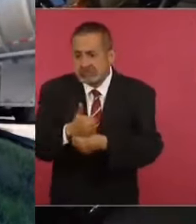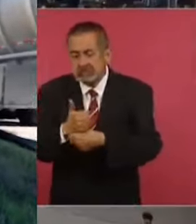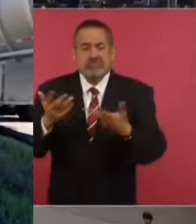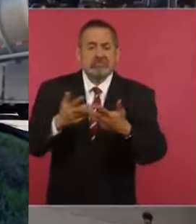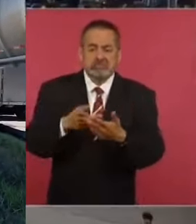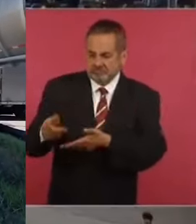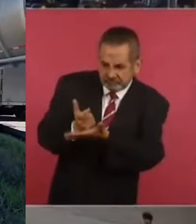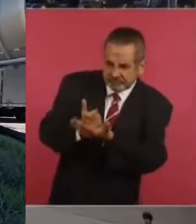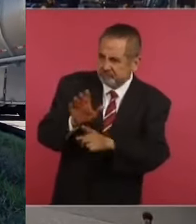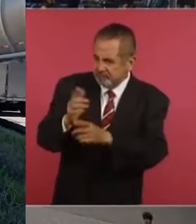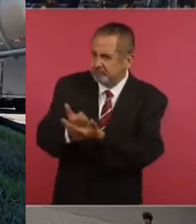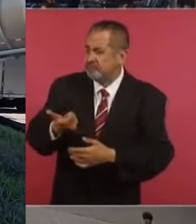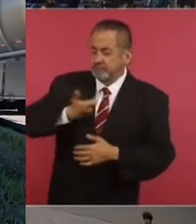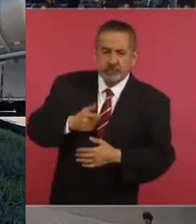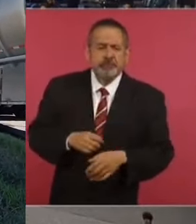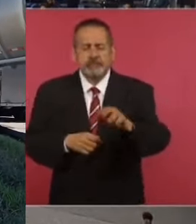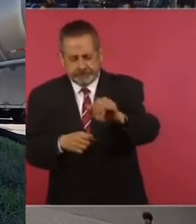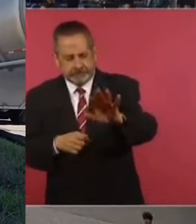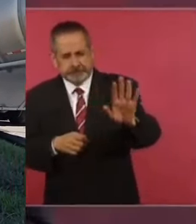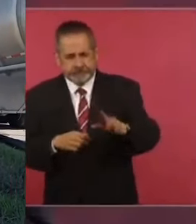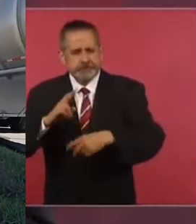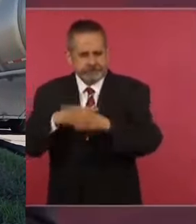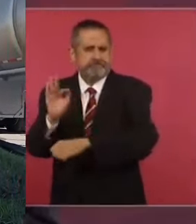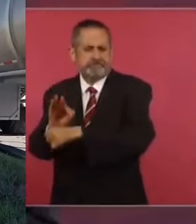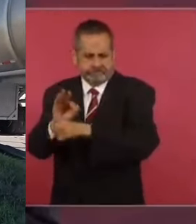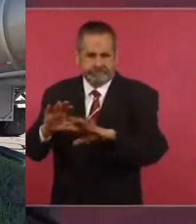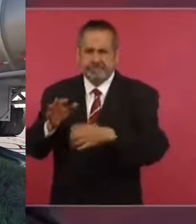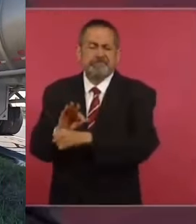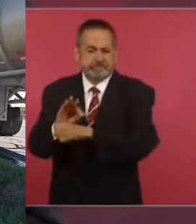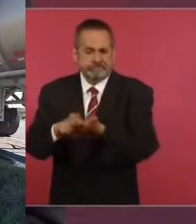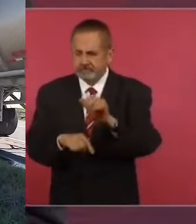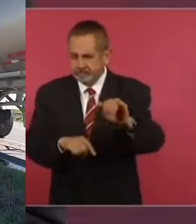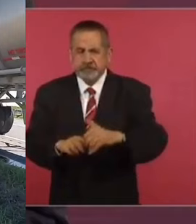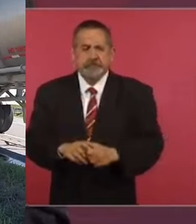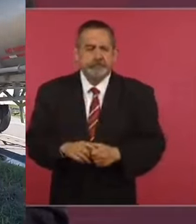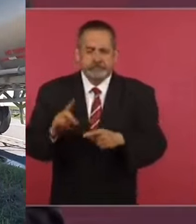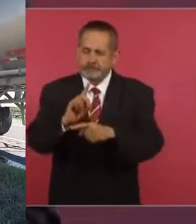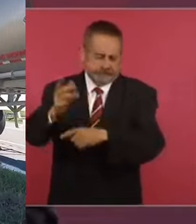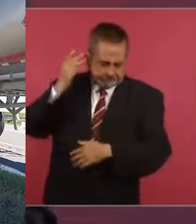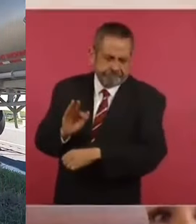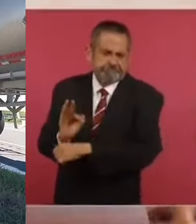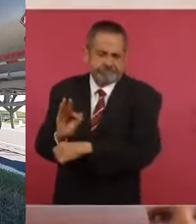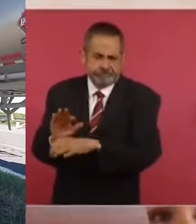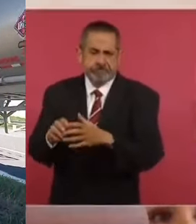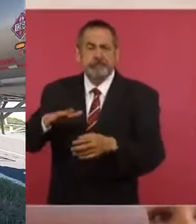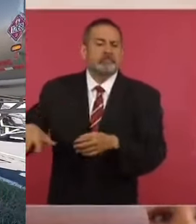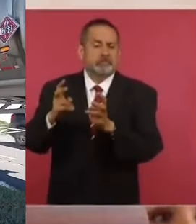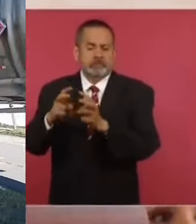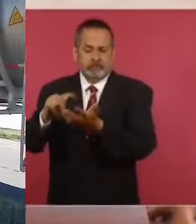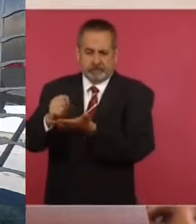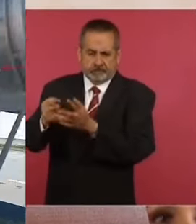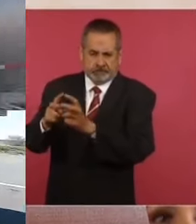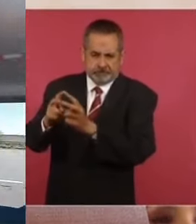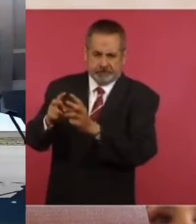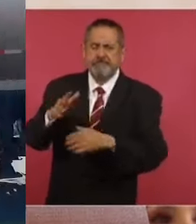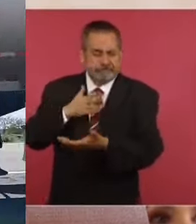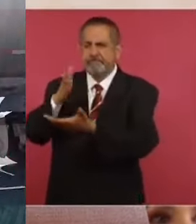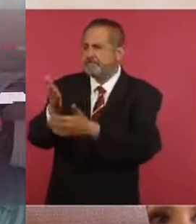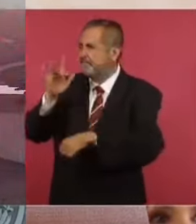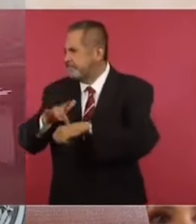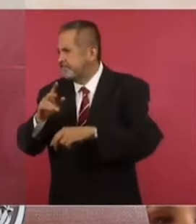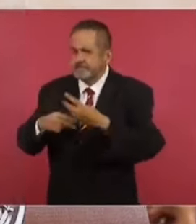de extorsión, ya les están pidiendo derecho de piso. Los estamos protegiendo desde siempre en Tamaulipas. Hemos estado